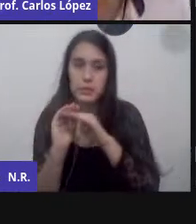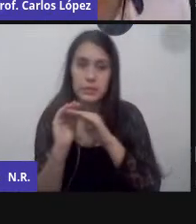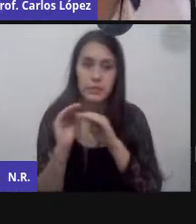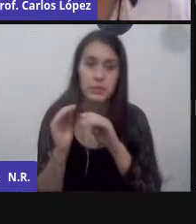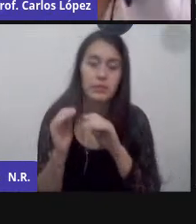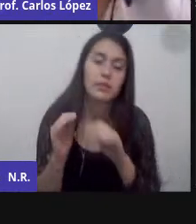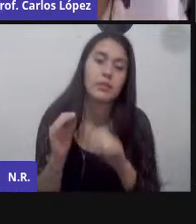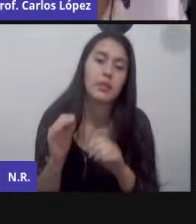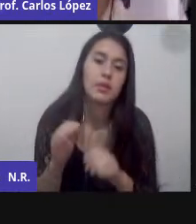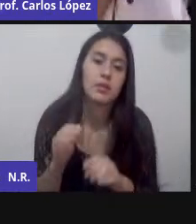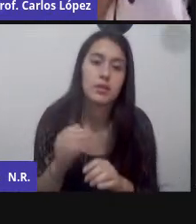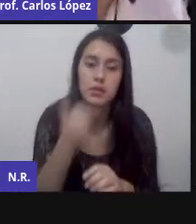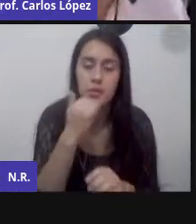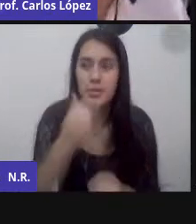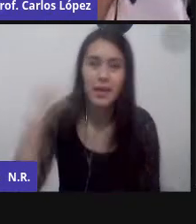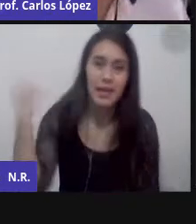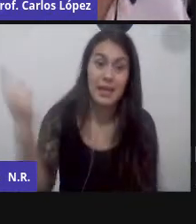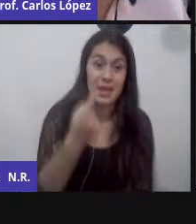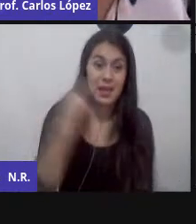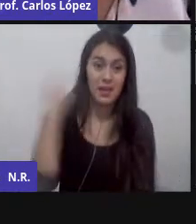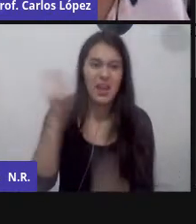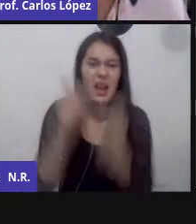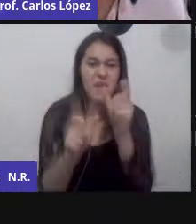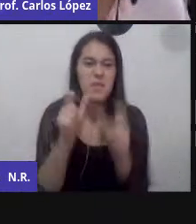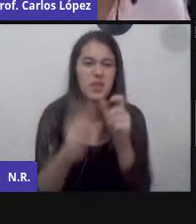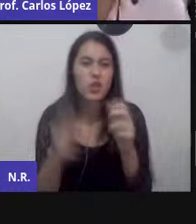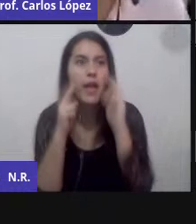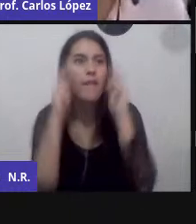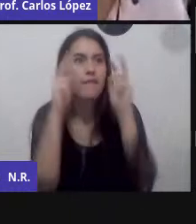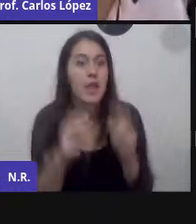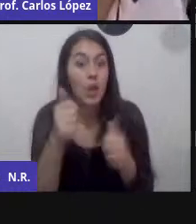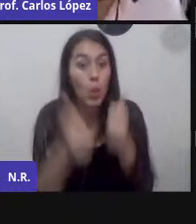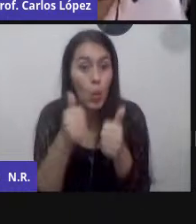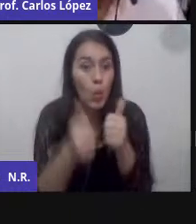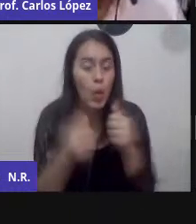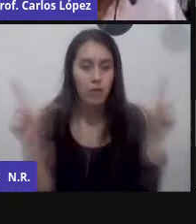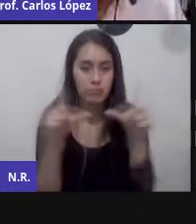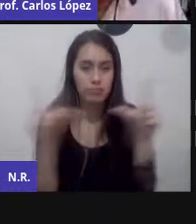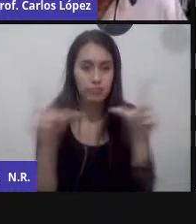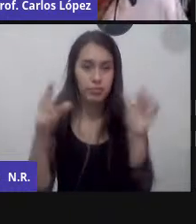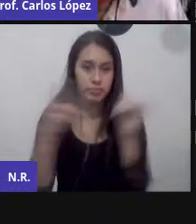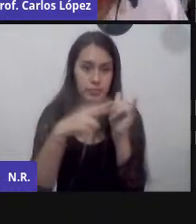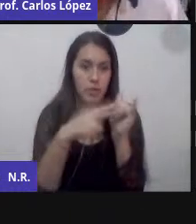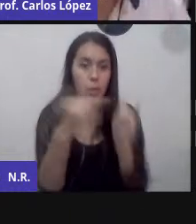que en general van a conocer. O sea, si usted quiere compartir esto,